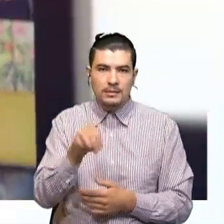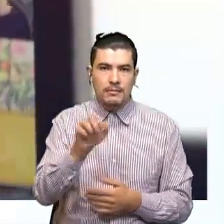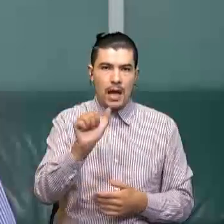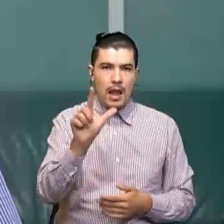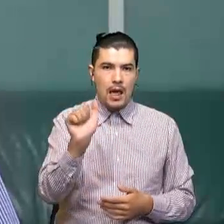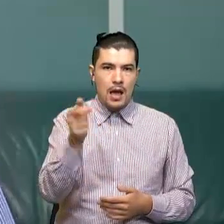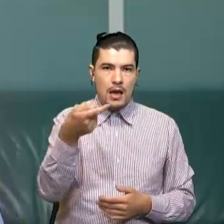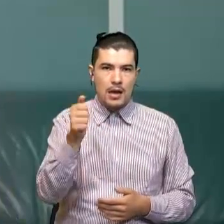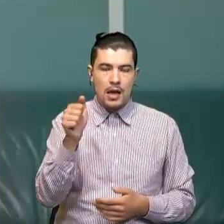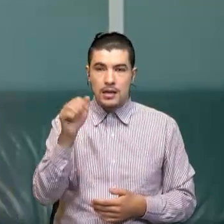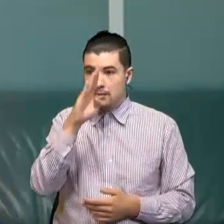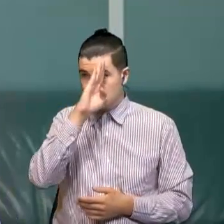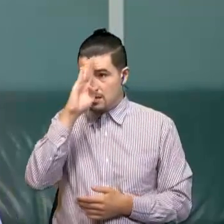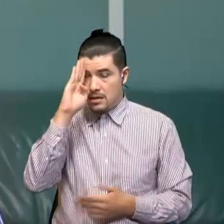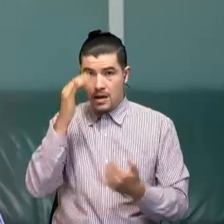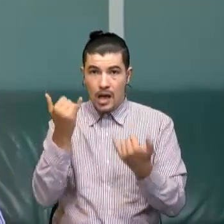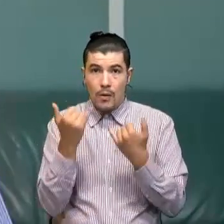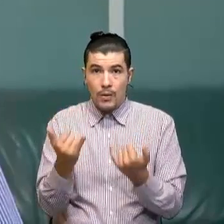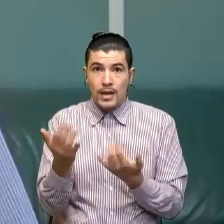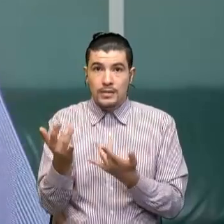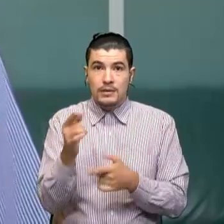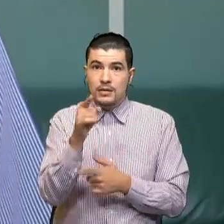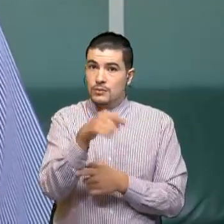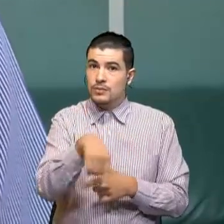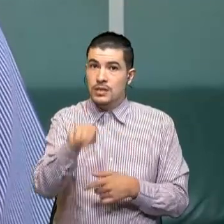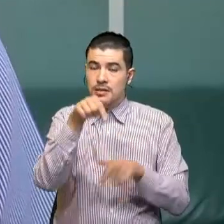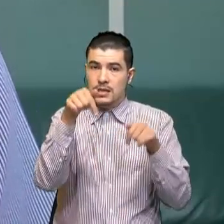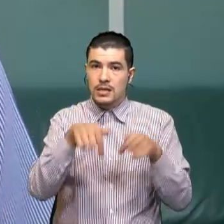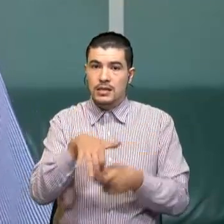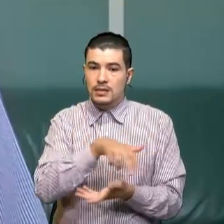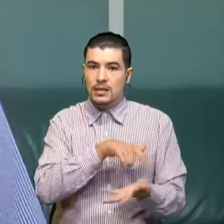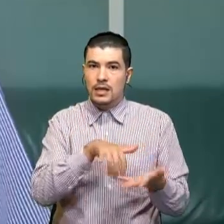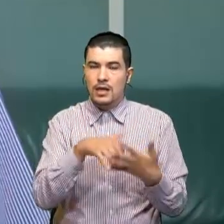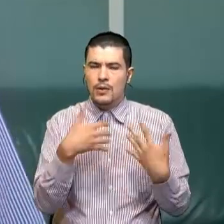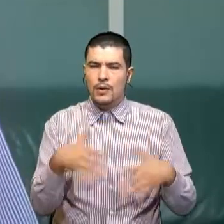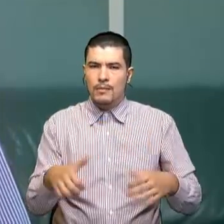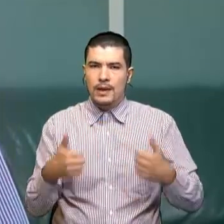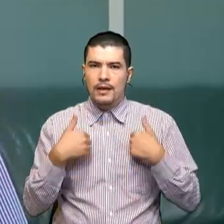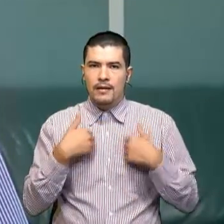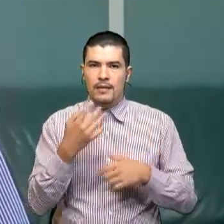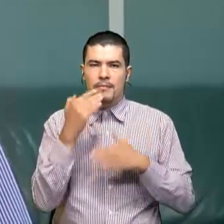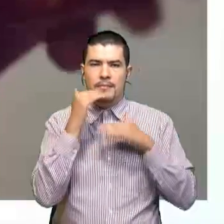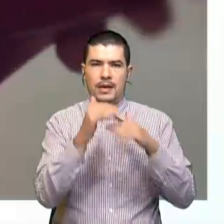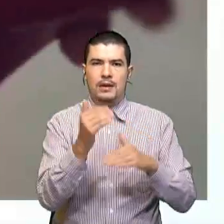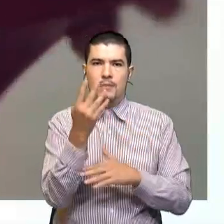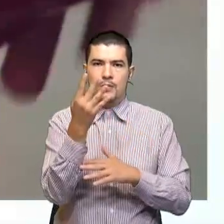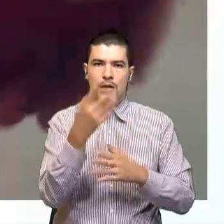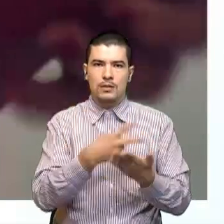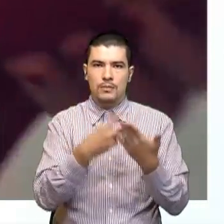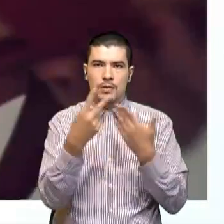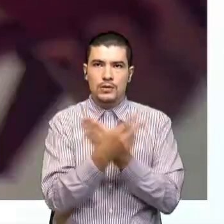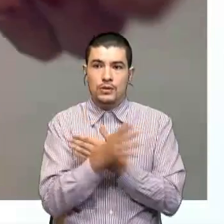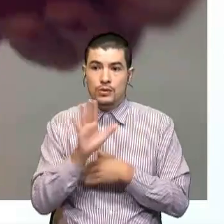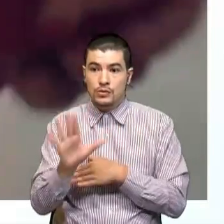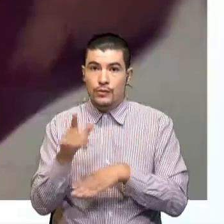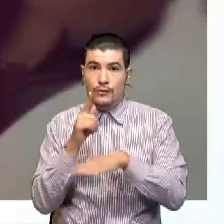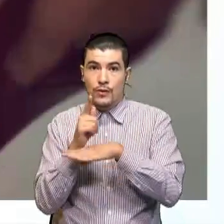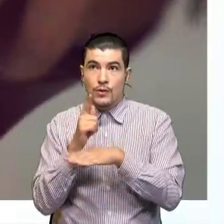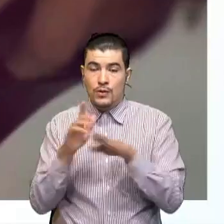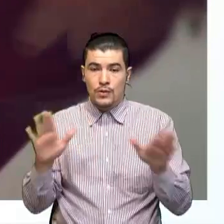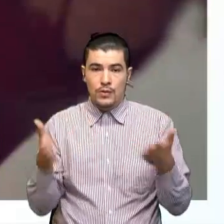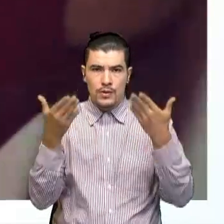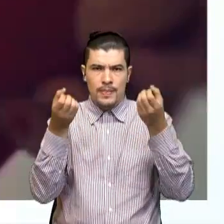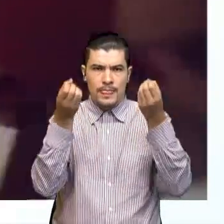San Gil. Esperamos en esta ocasión que Santander salga beneficiado mínimo con 4 proyectos. El Fondo Emprender otorgará